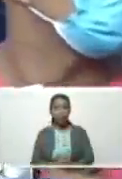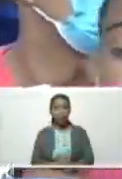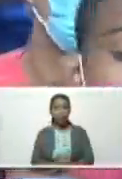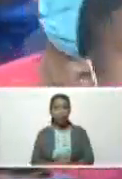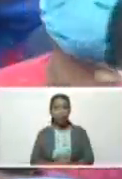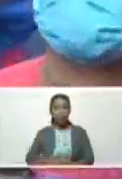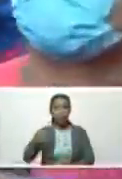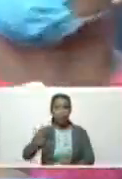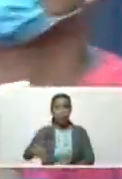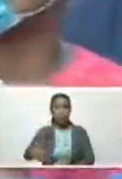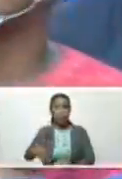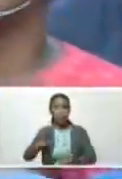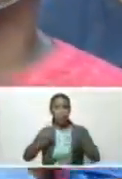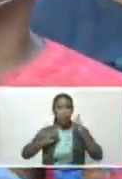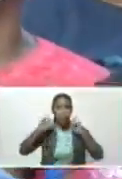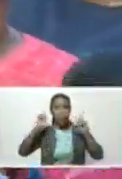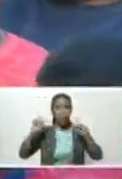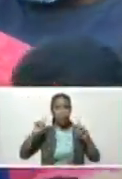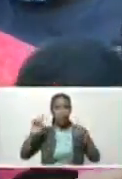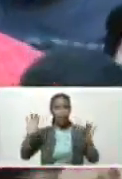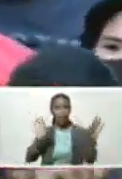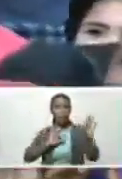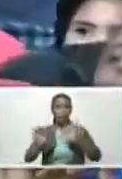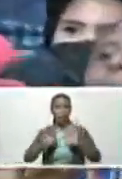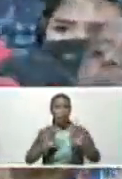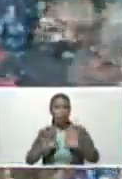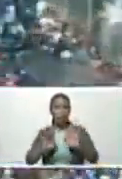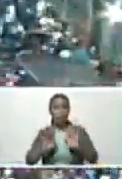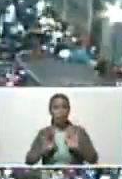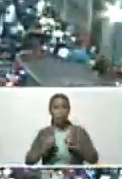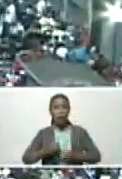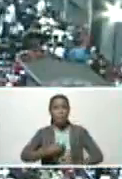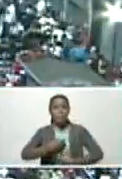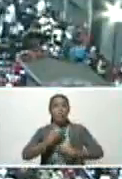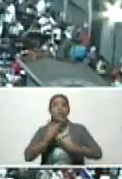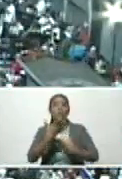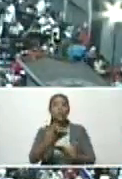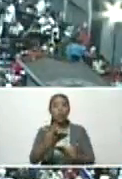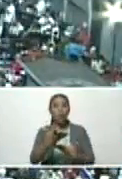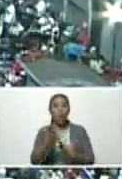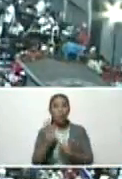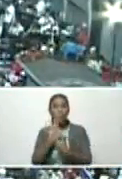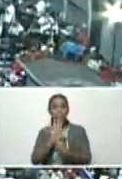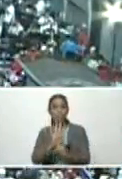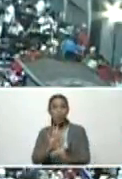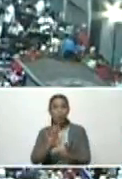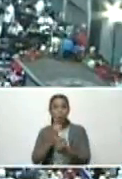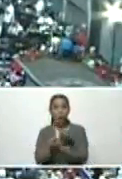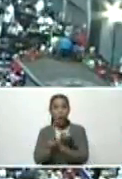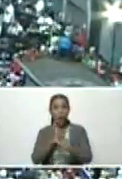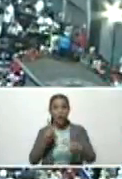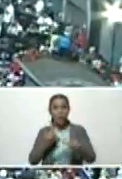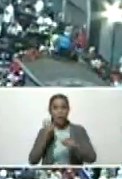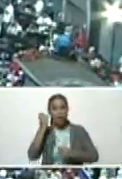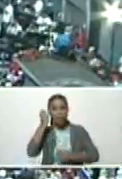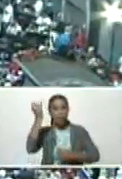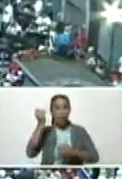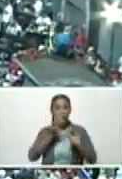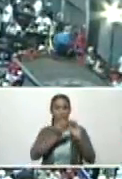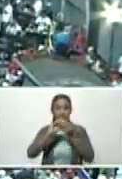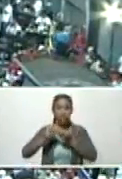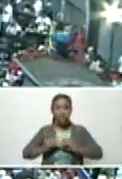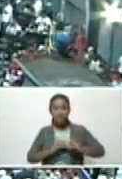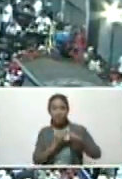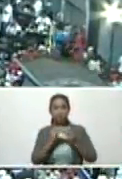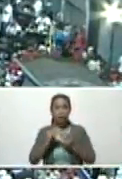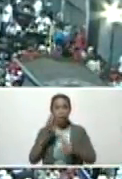el derecho a la música, al teatro, a la expresión, a la libertad de creación, El